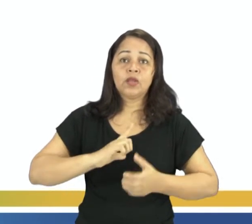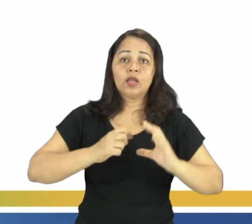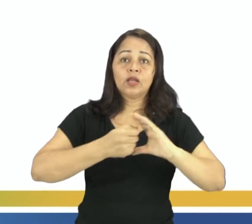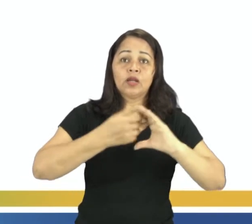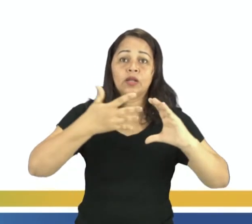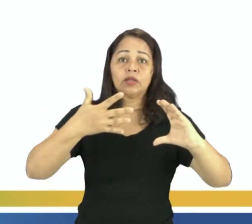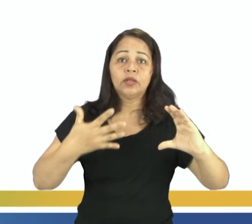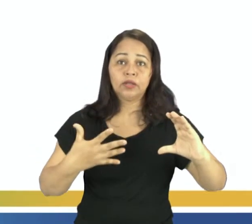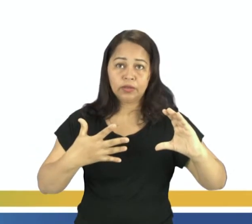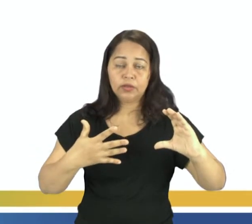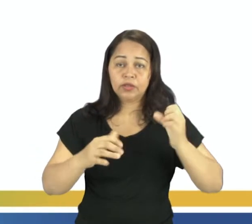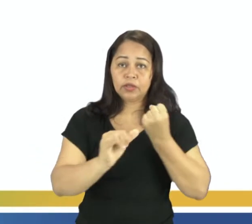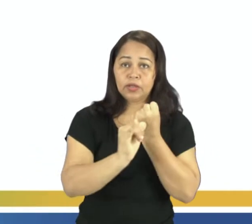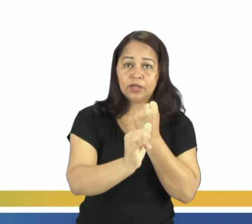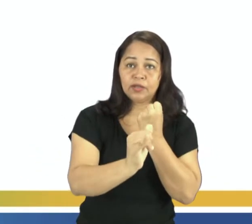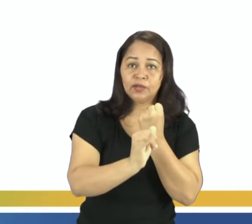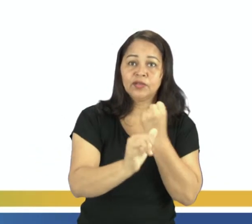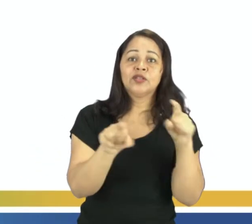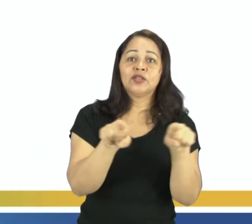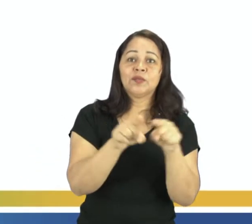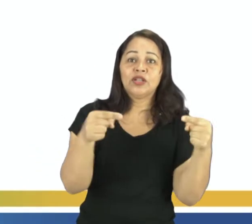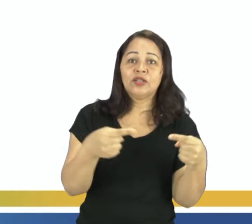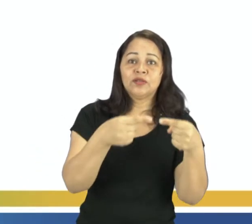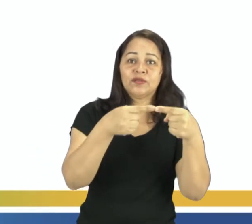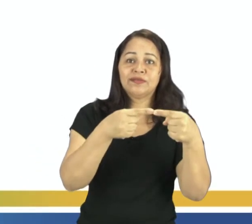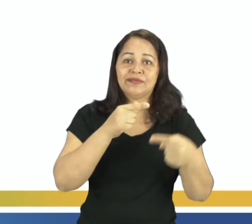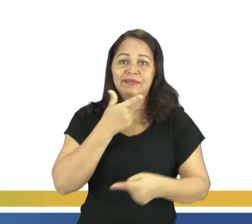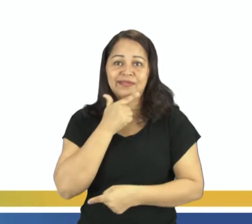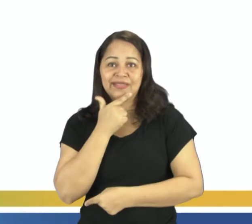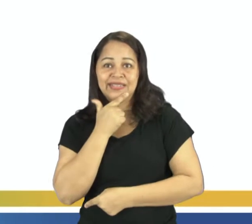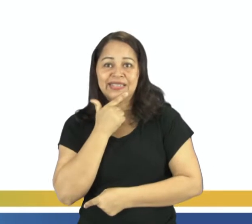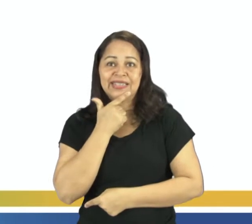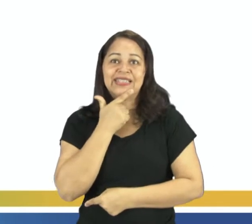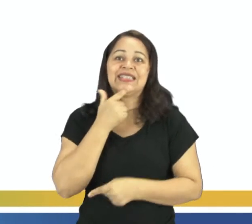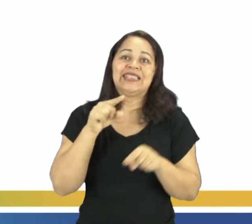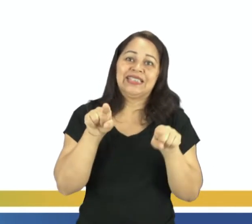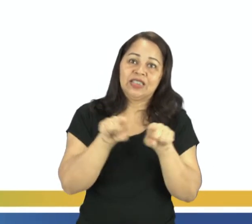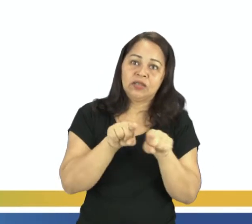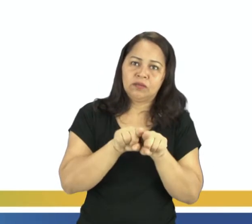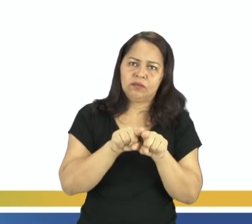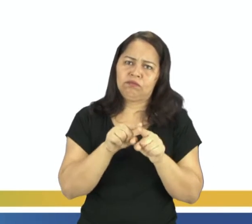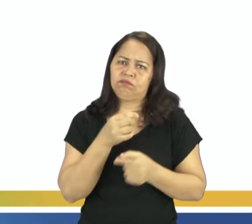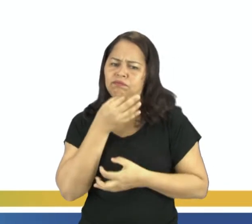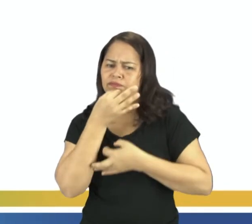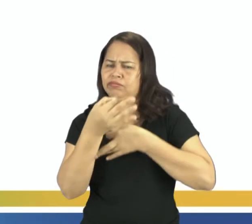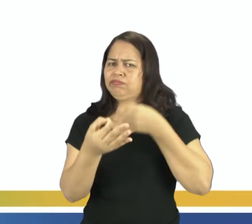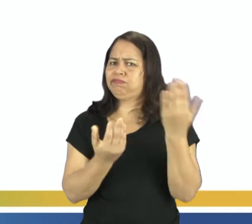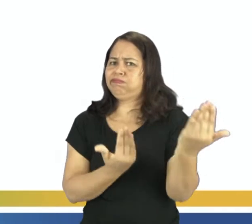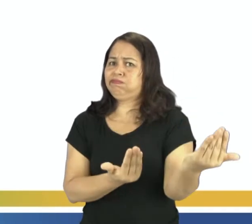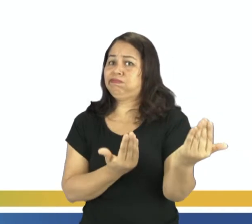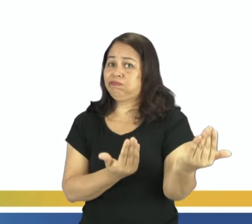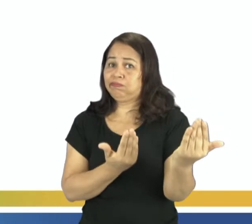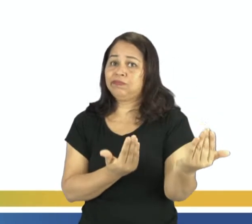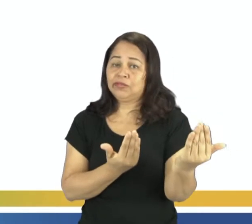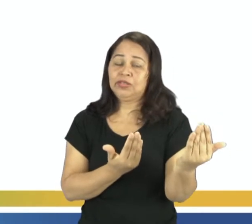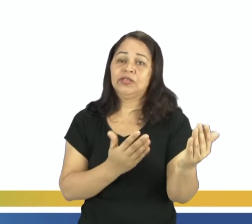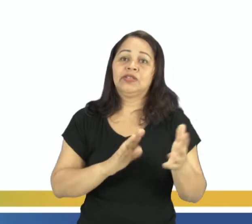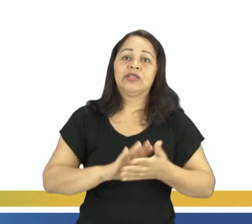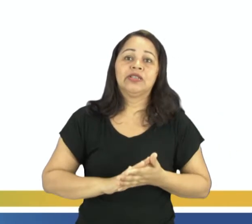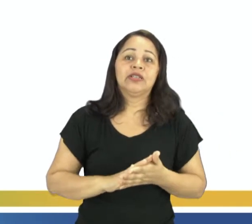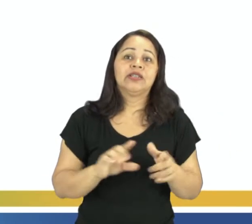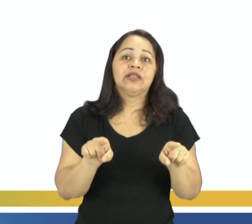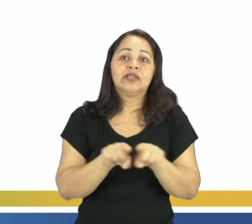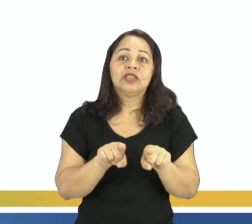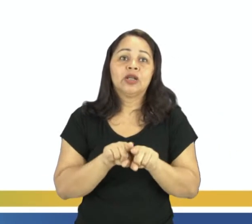característica da crônica o uso do humor crítico, irônico e sarcástico, tá? Então,